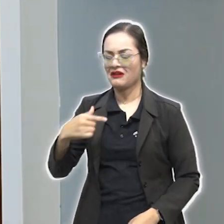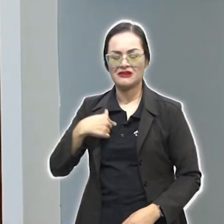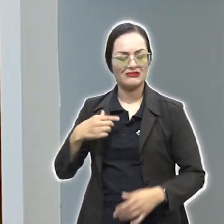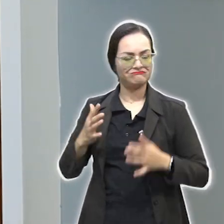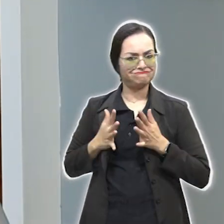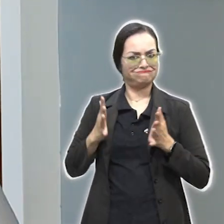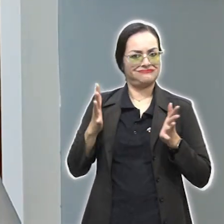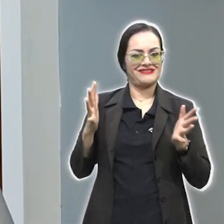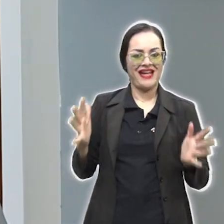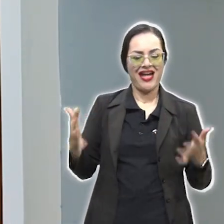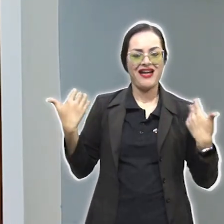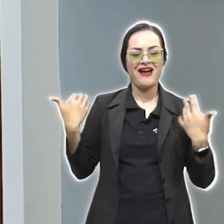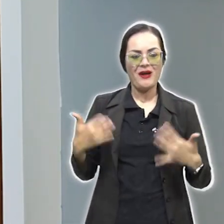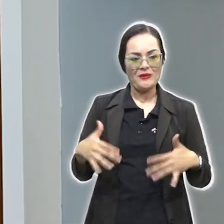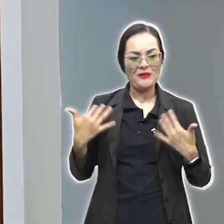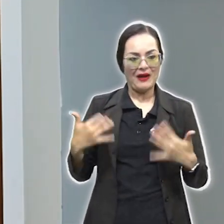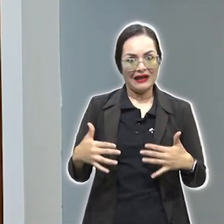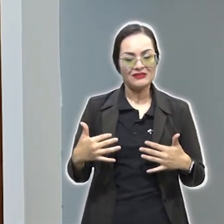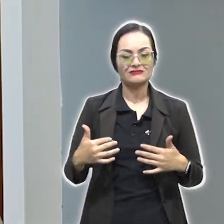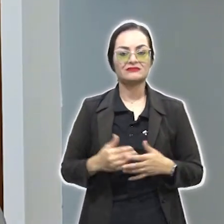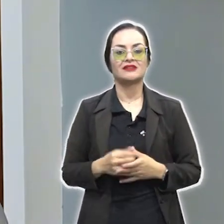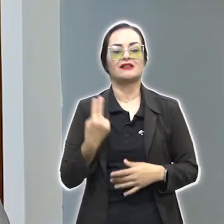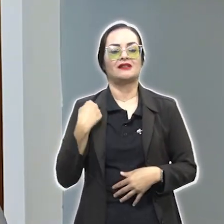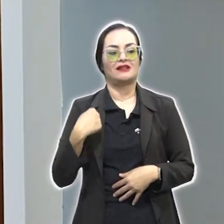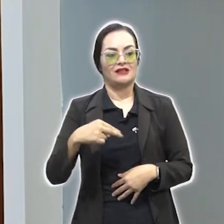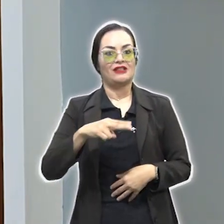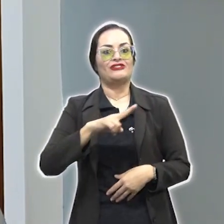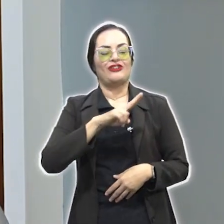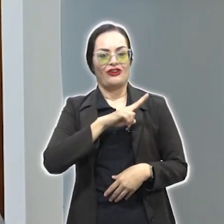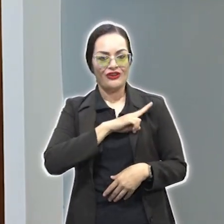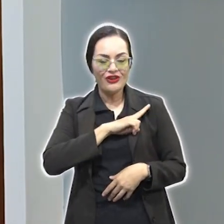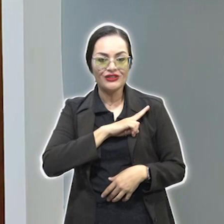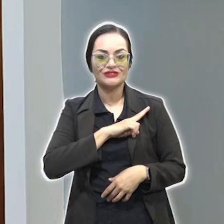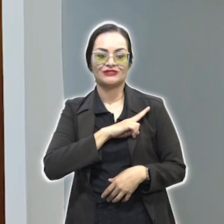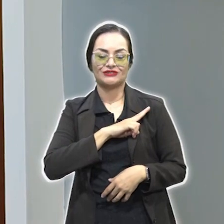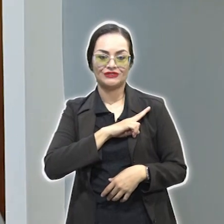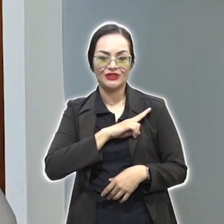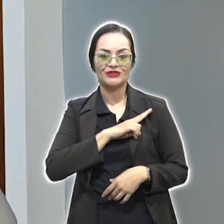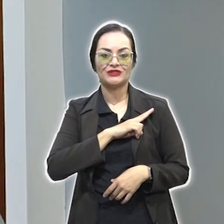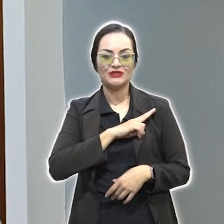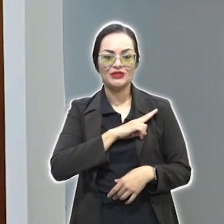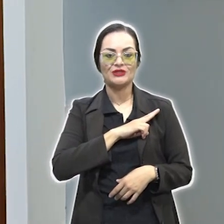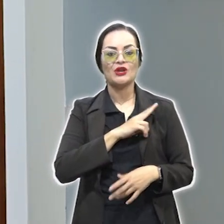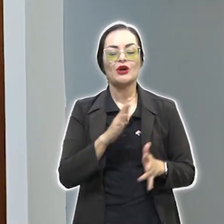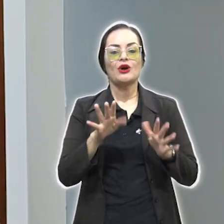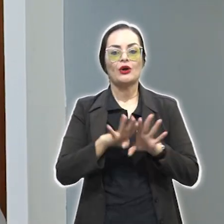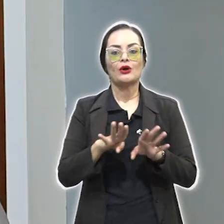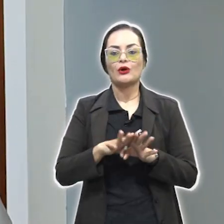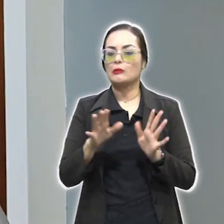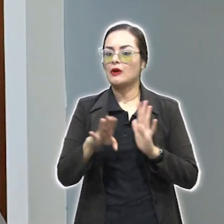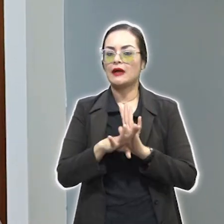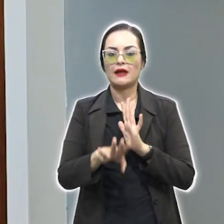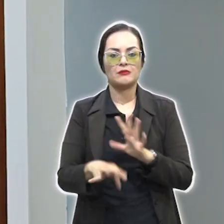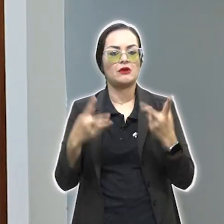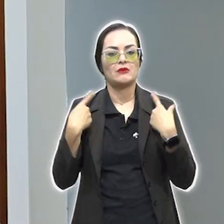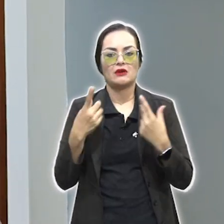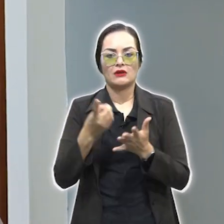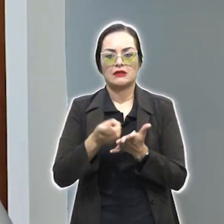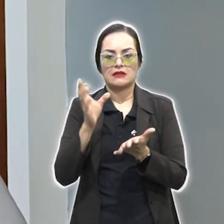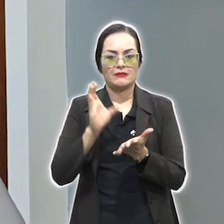así. Me pareció muy bonita porque nos pusimos en el lugar y en los zapatos de personas con discapacidad y eso me